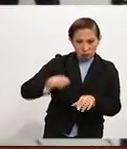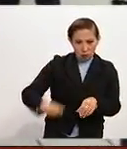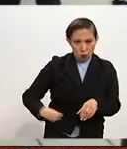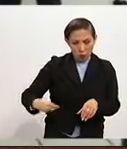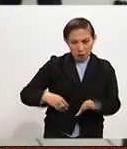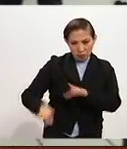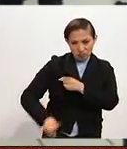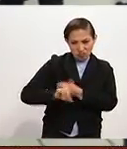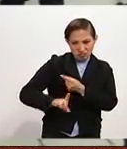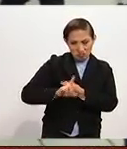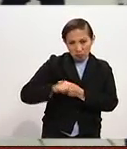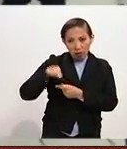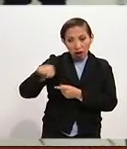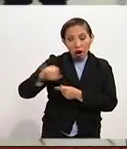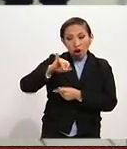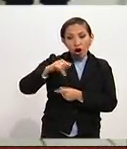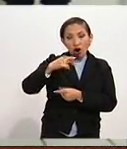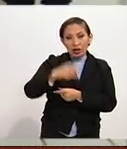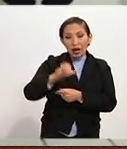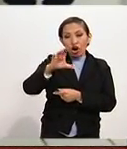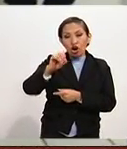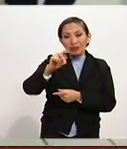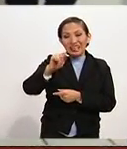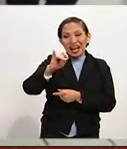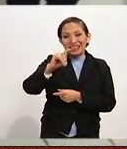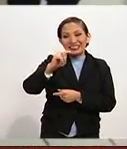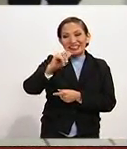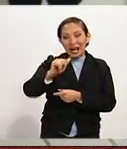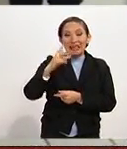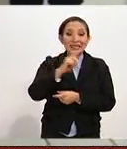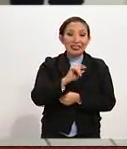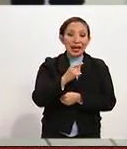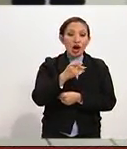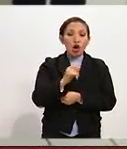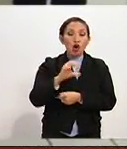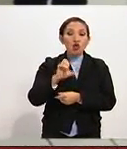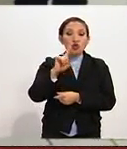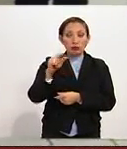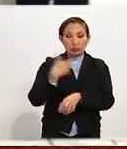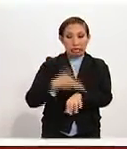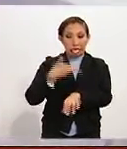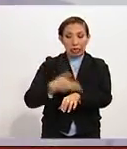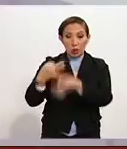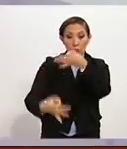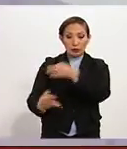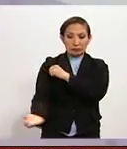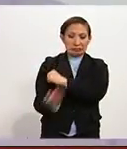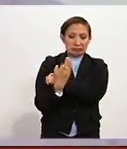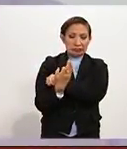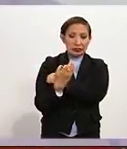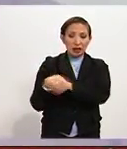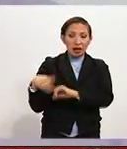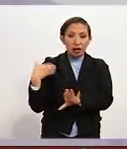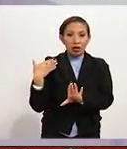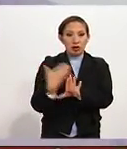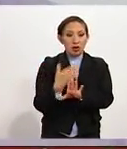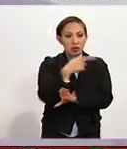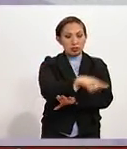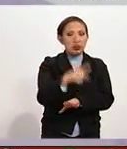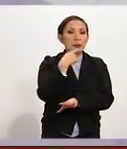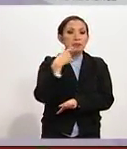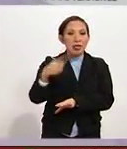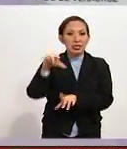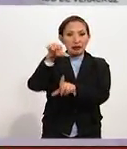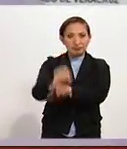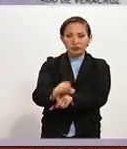este caso, Jorge Cotaita y Diego Cruz, tramitaron un juicio de amparo en contra de la orden